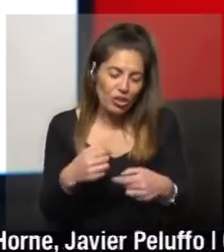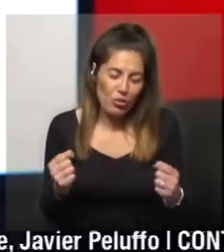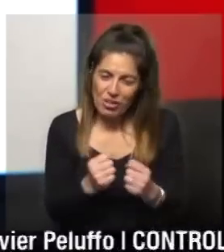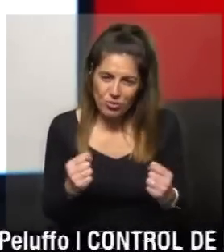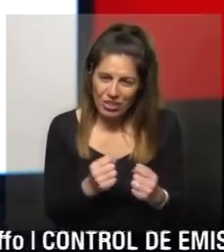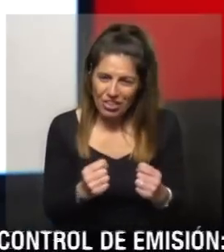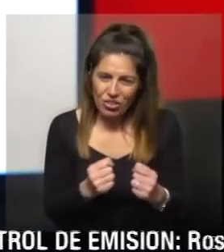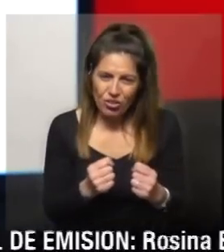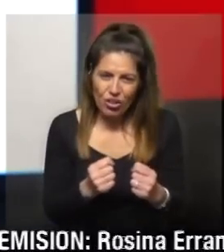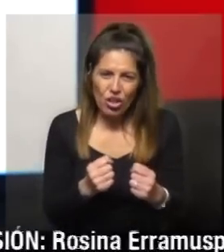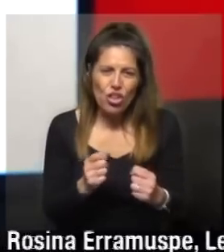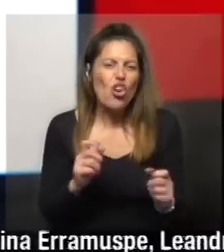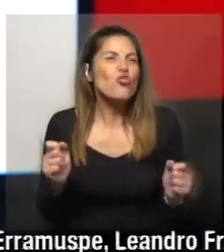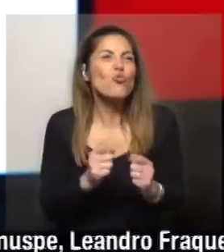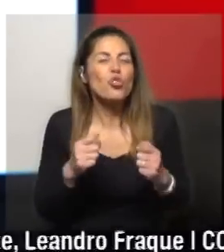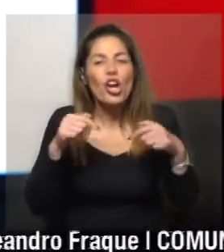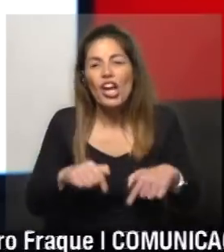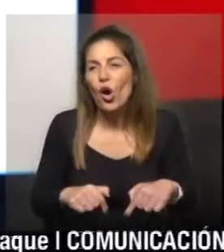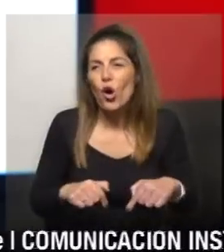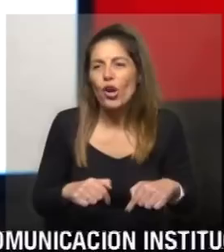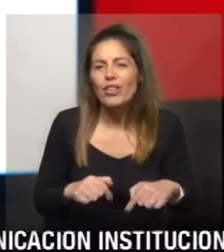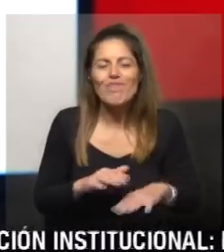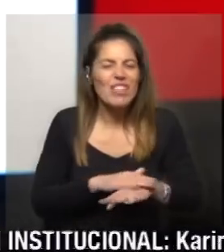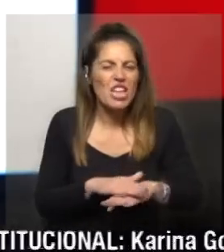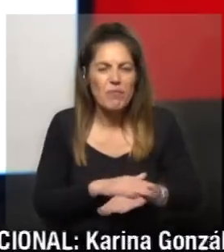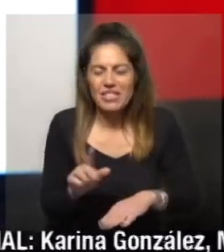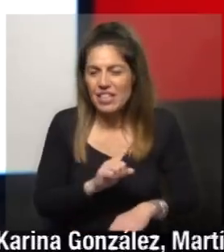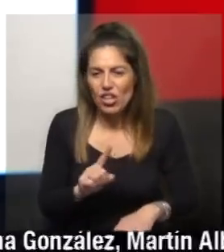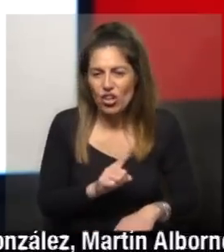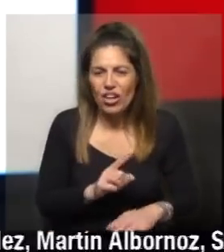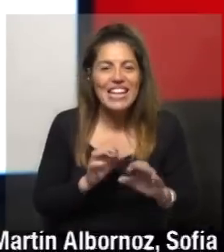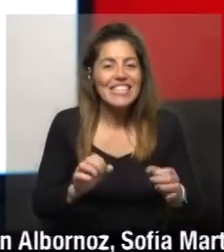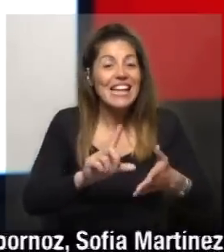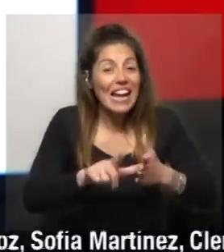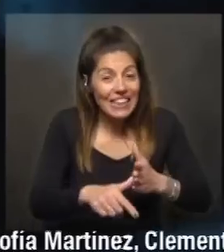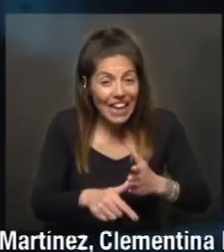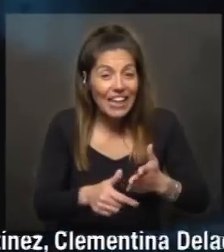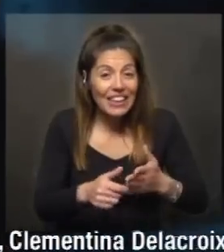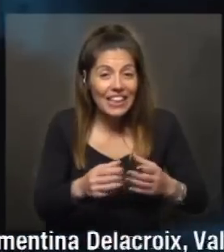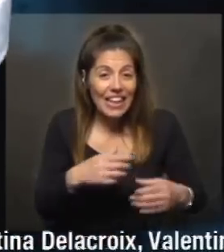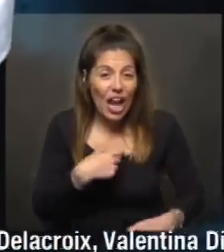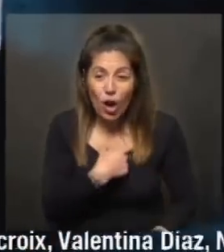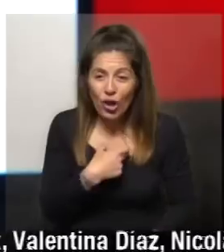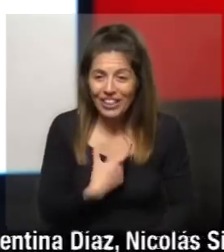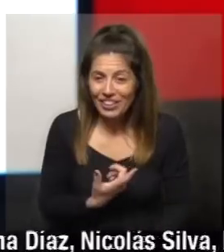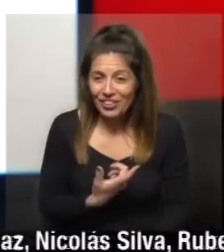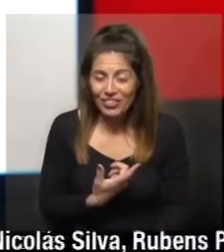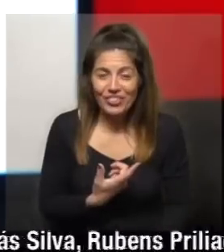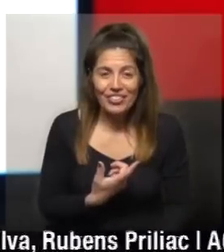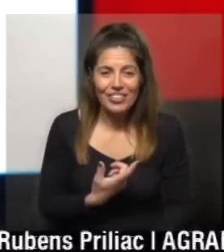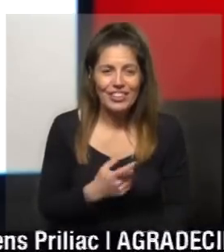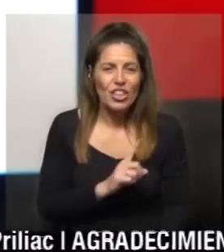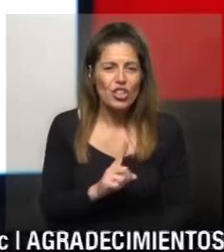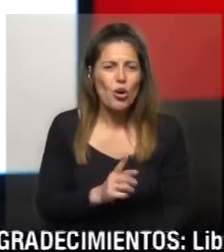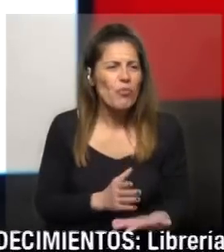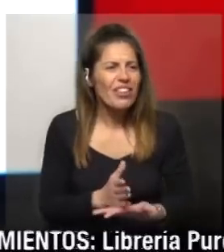no tuve sustos que hoy por hoy minimiza llegar tarde no no